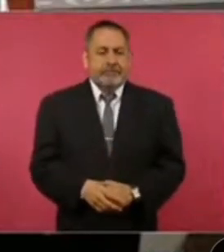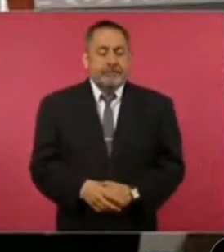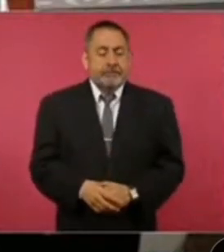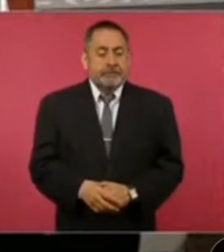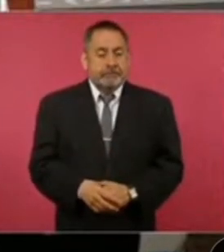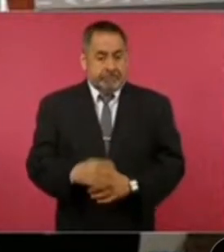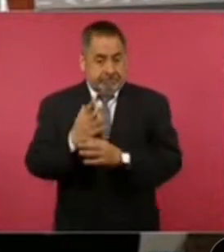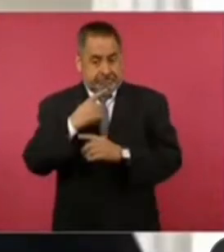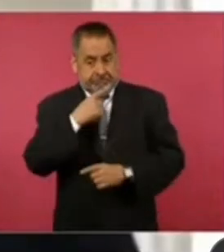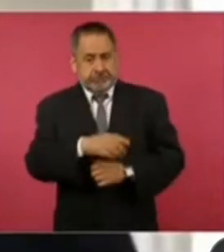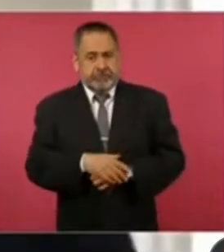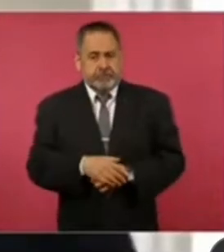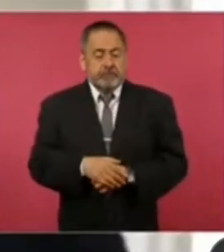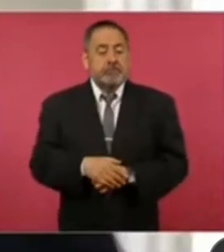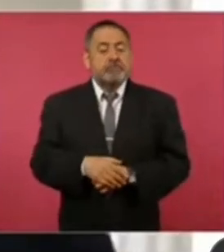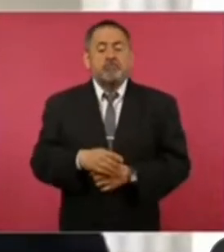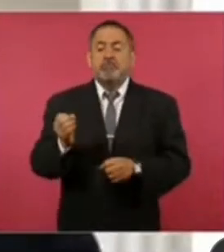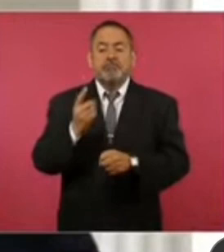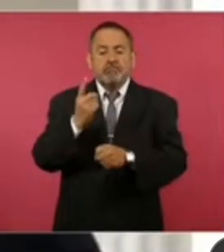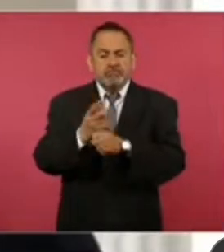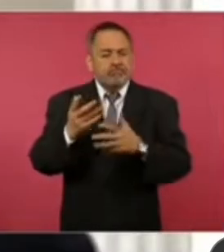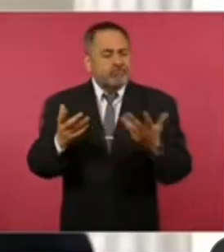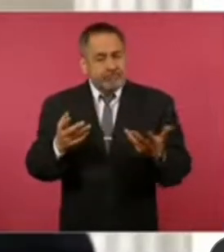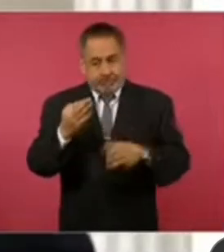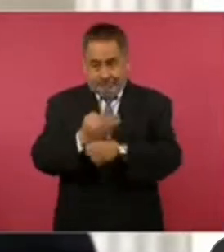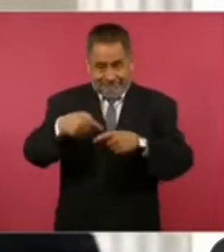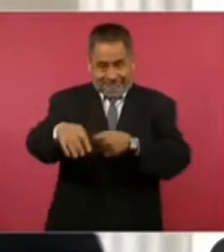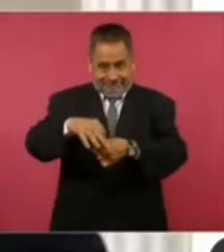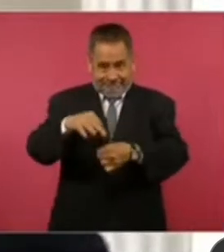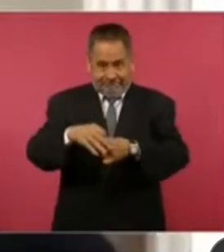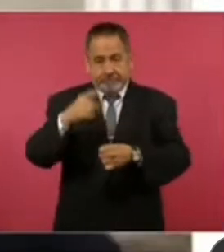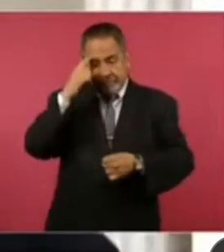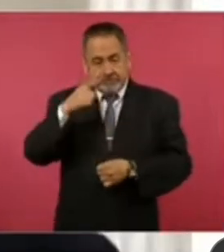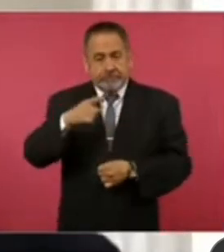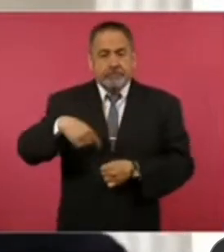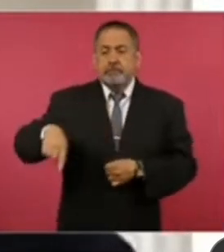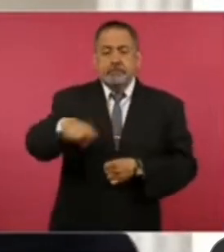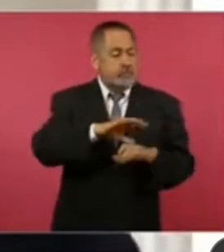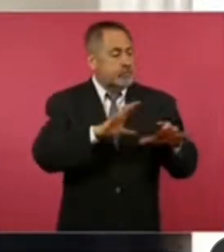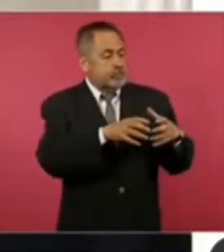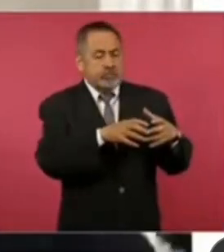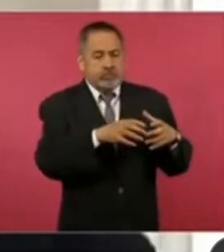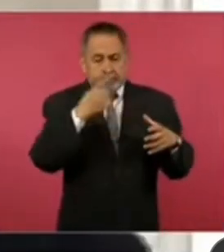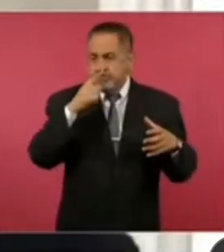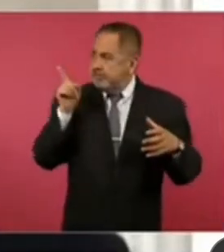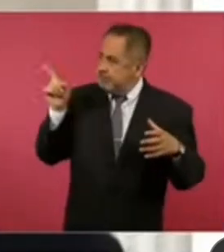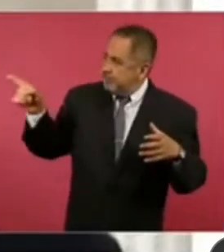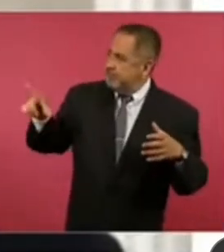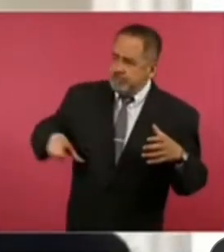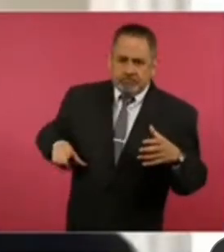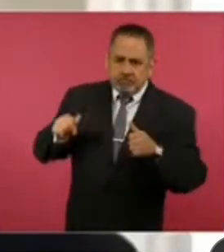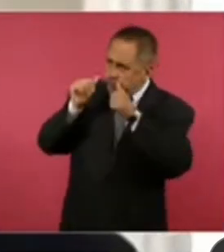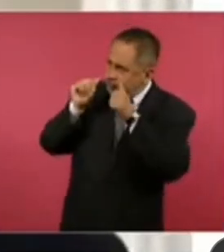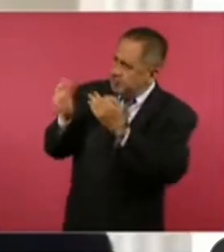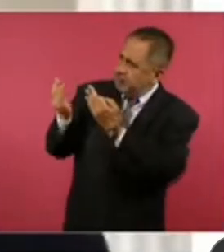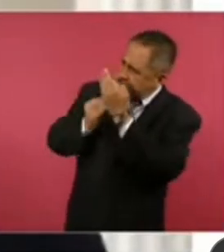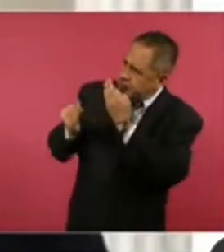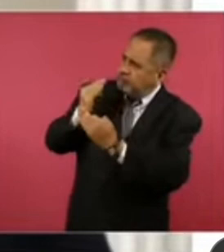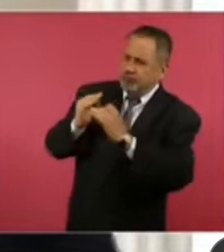Muchos mexicanos. La oportunidad de devolverle a la comunidad cultural la atención, el